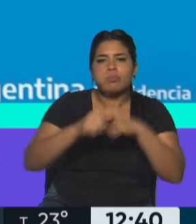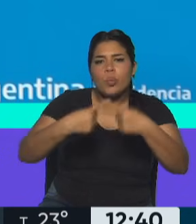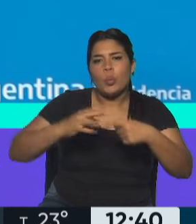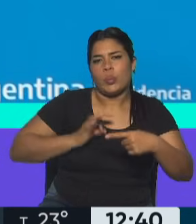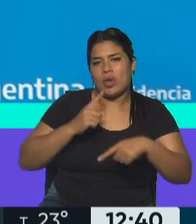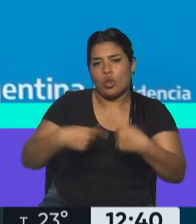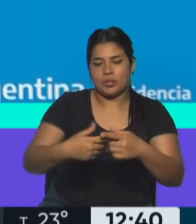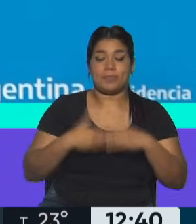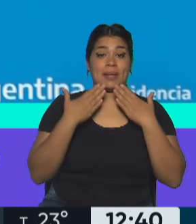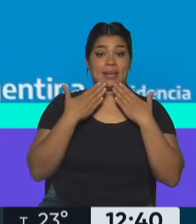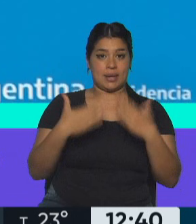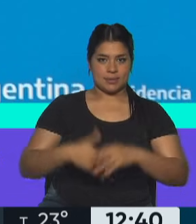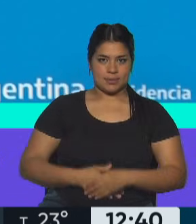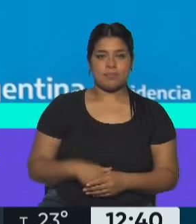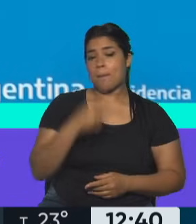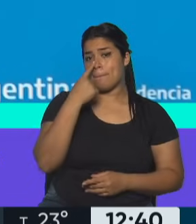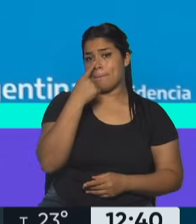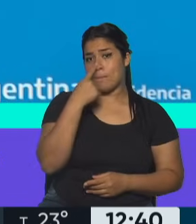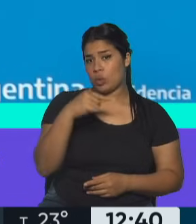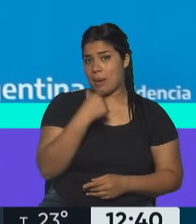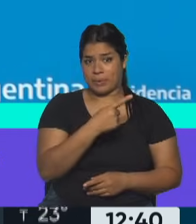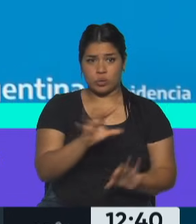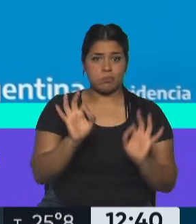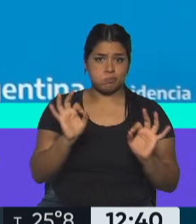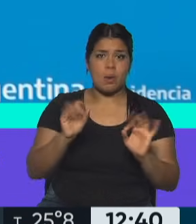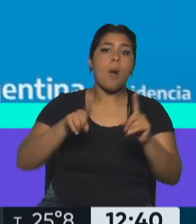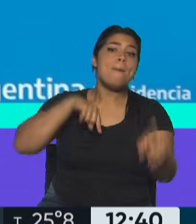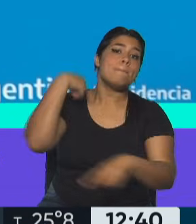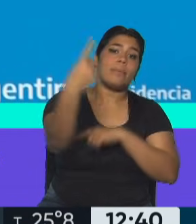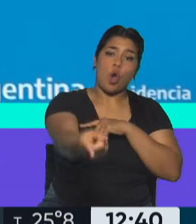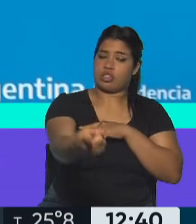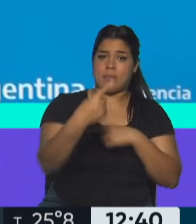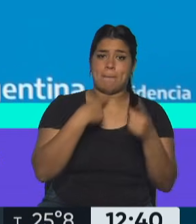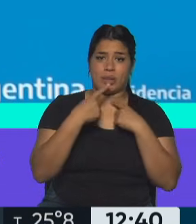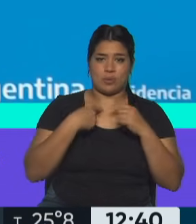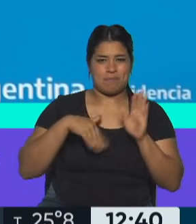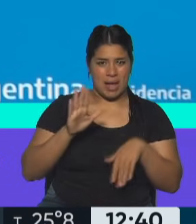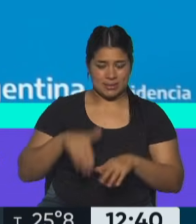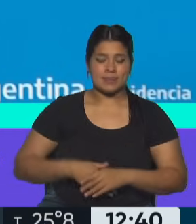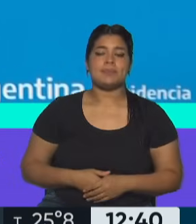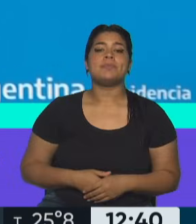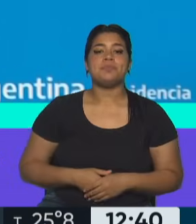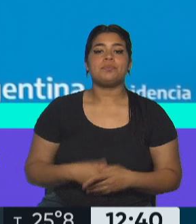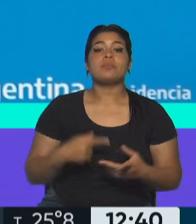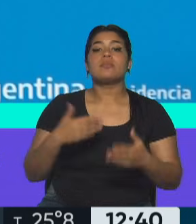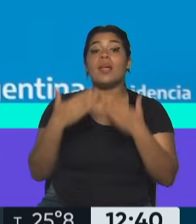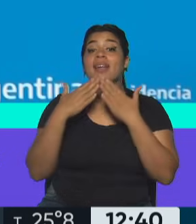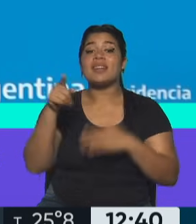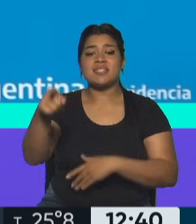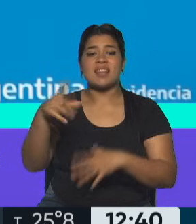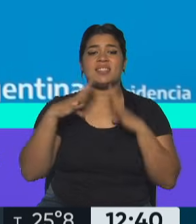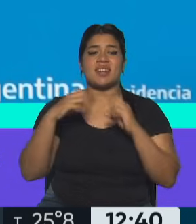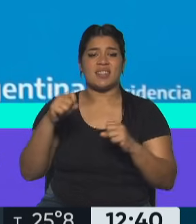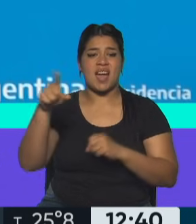que muchísimas gracias. Esta era la última pregunta, queda el resto para la que viene. Quería agradecerle particularmente que estuviera la secretaria